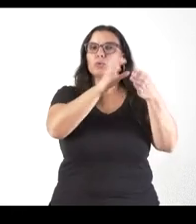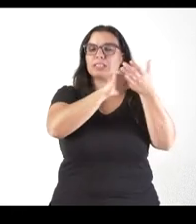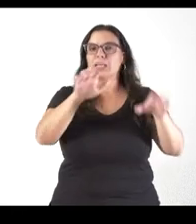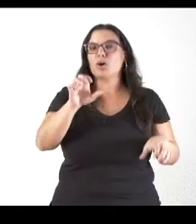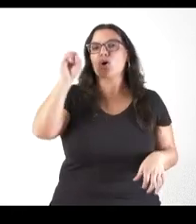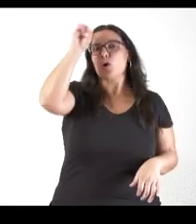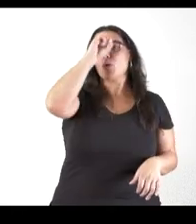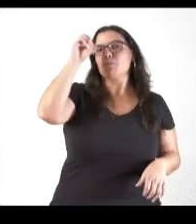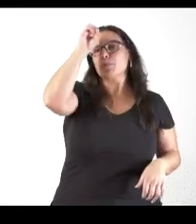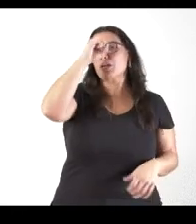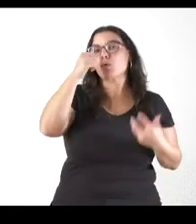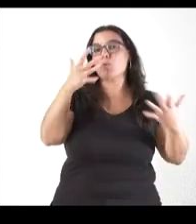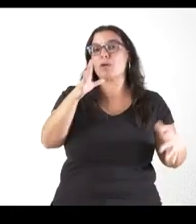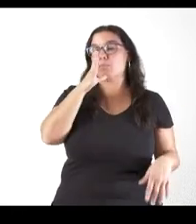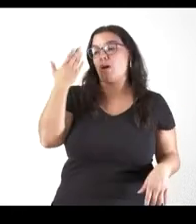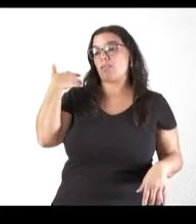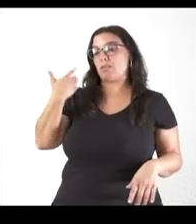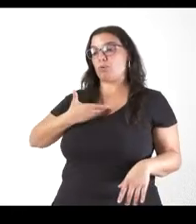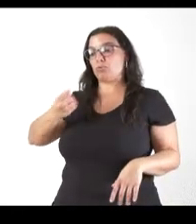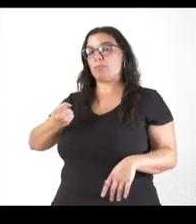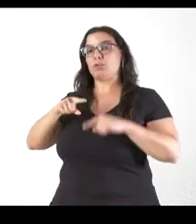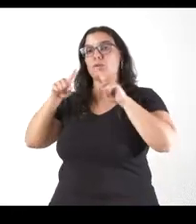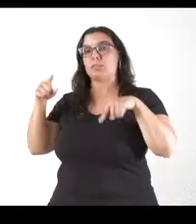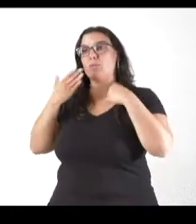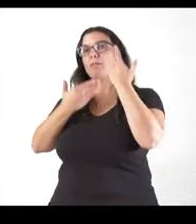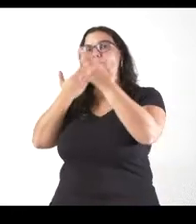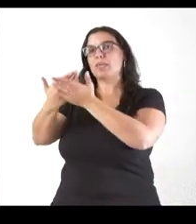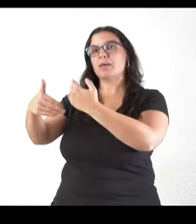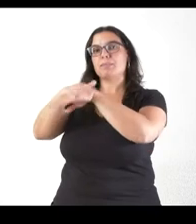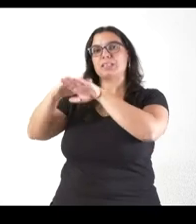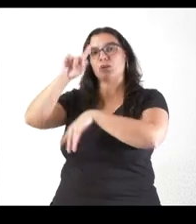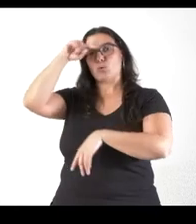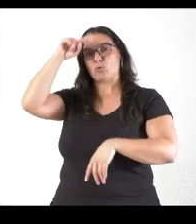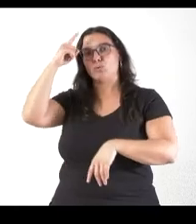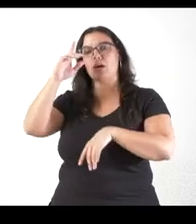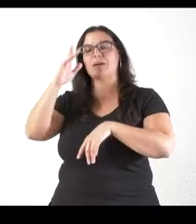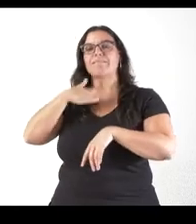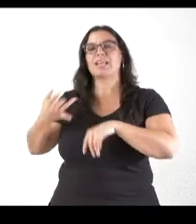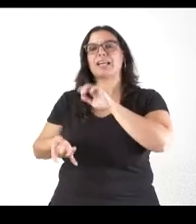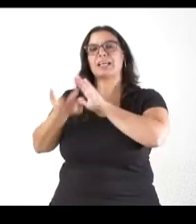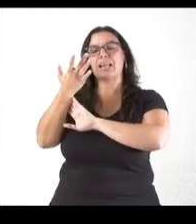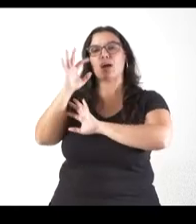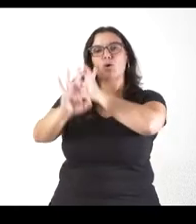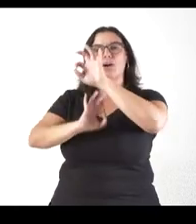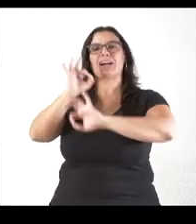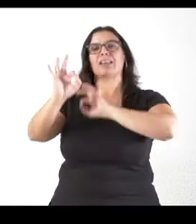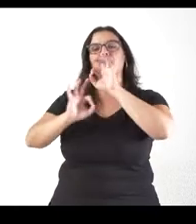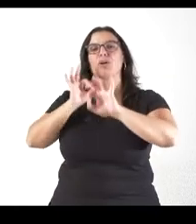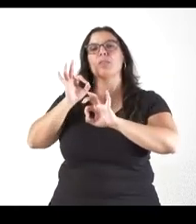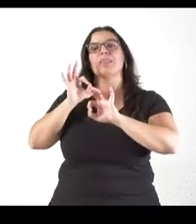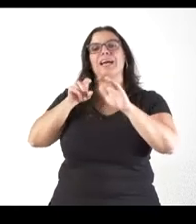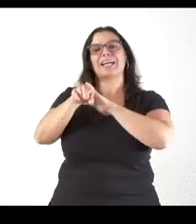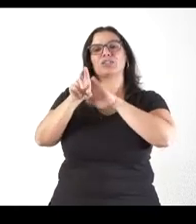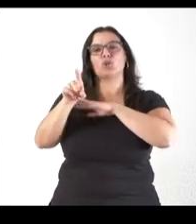la solicitud que hizo hace tiempo el ayuntamiento de Segovia y el Ministerio de cultura para crear un órgano de gestión conjunto del Acueducto